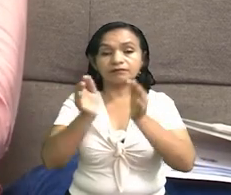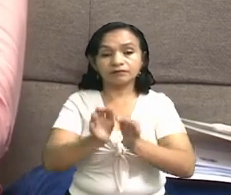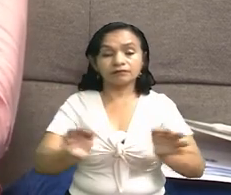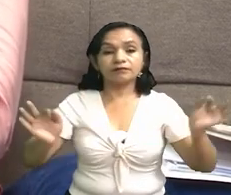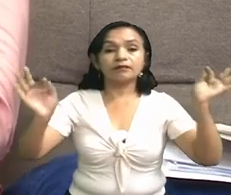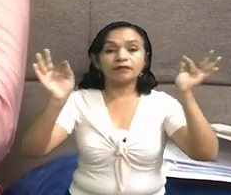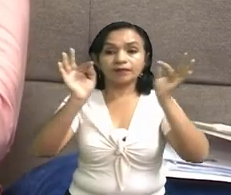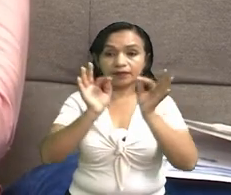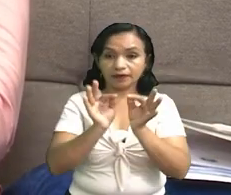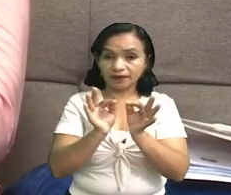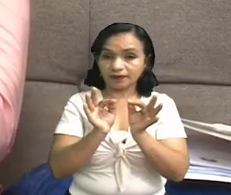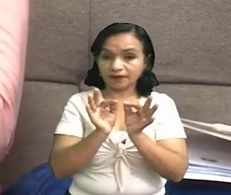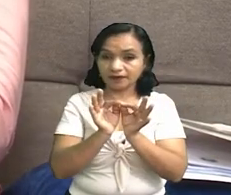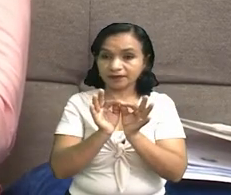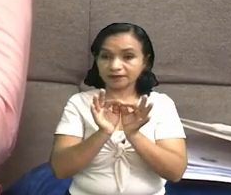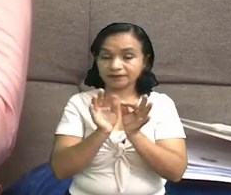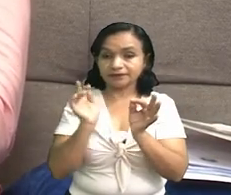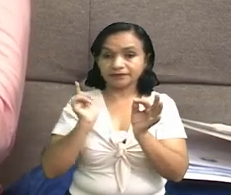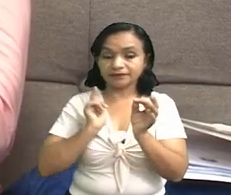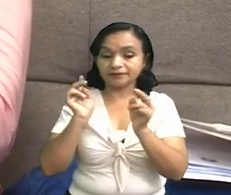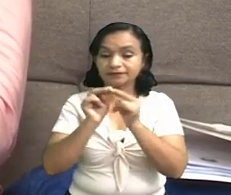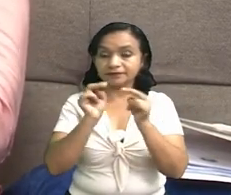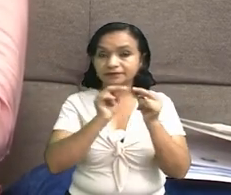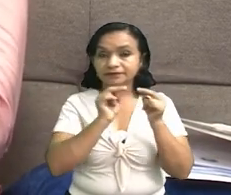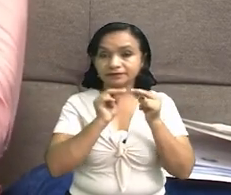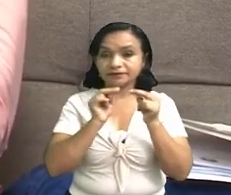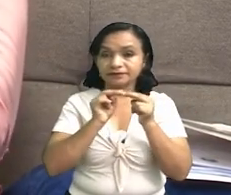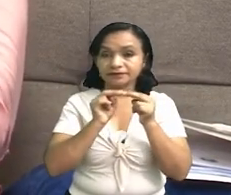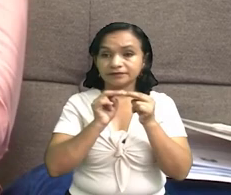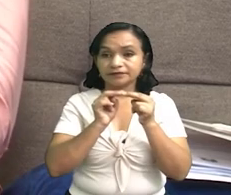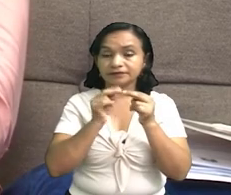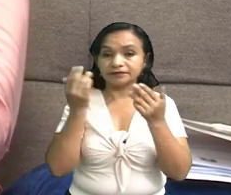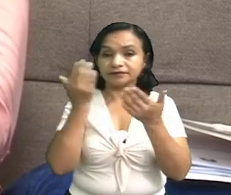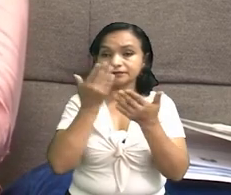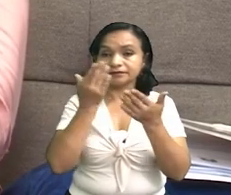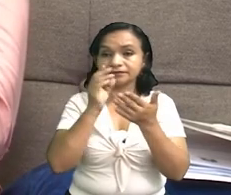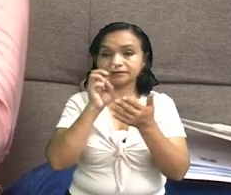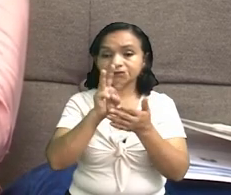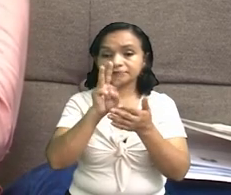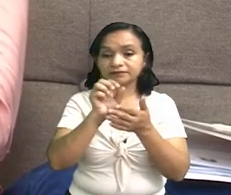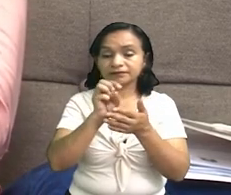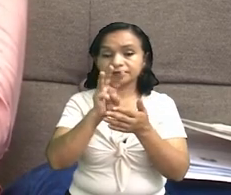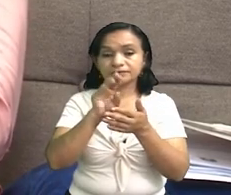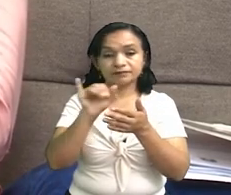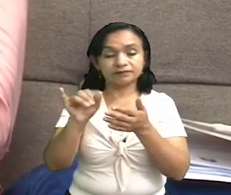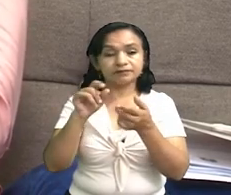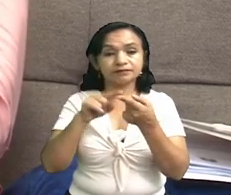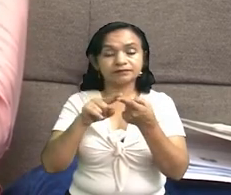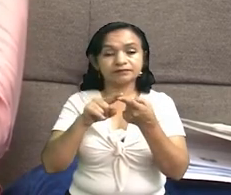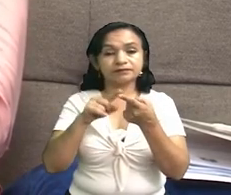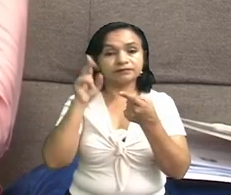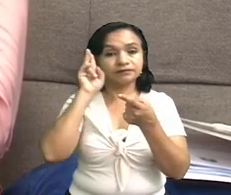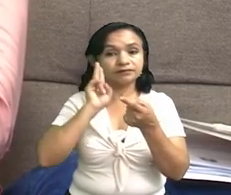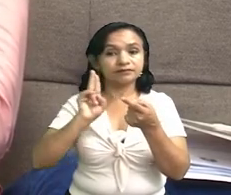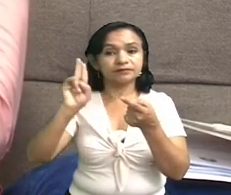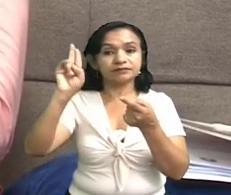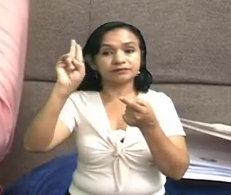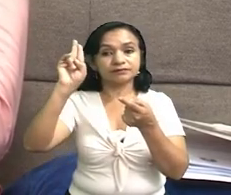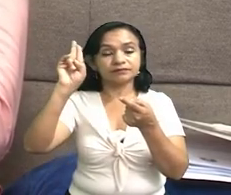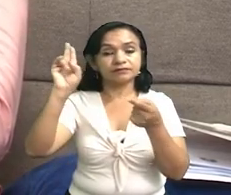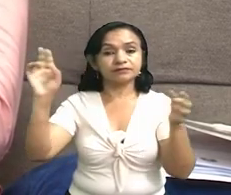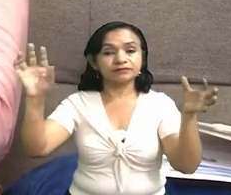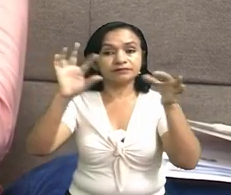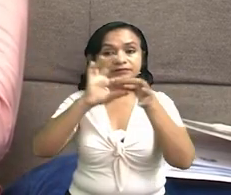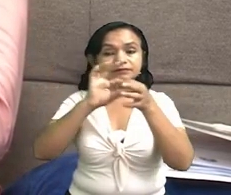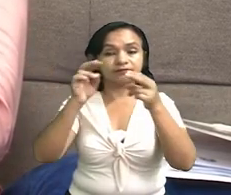importante que tengan este contacto, van a la academia de Huawei, claro, a la universidad de Huawei. Entonces es